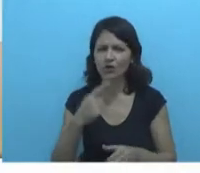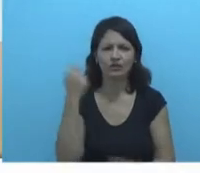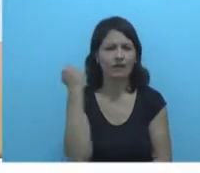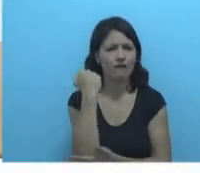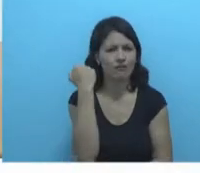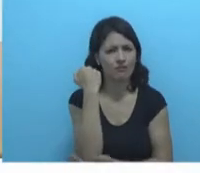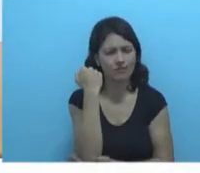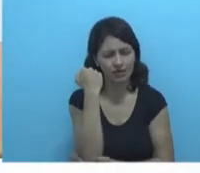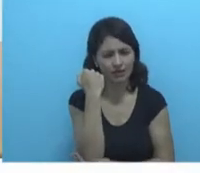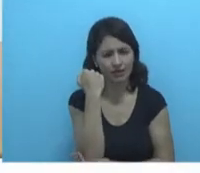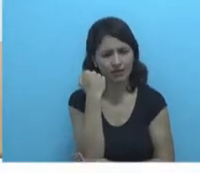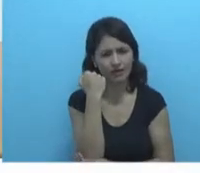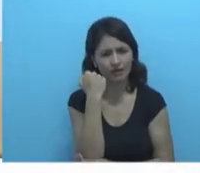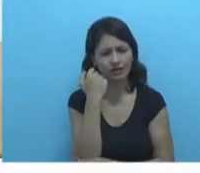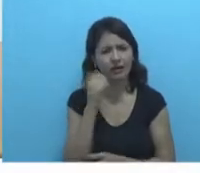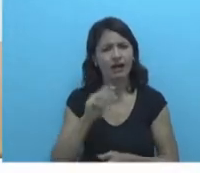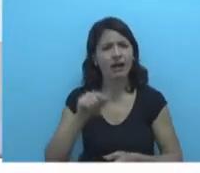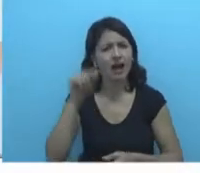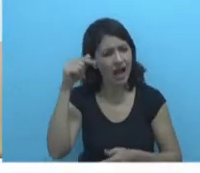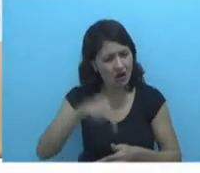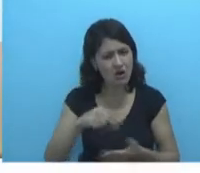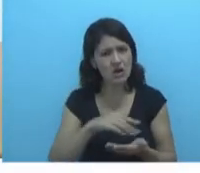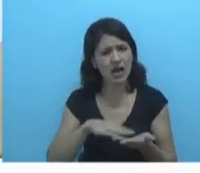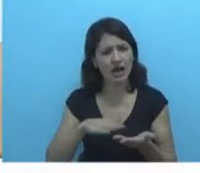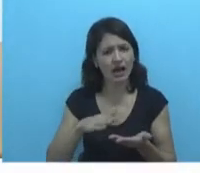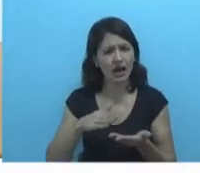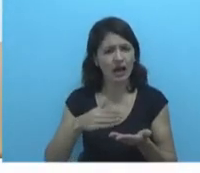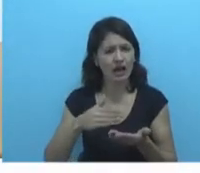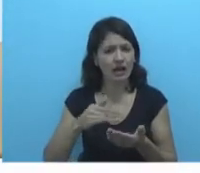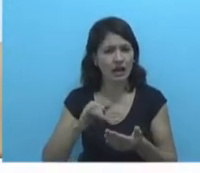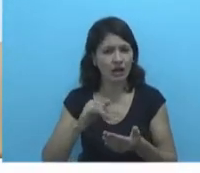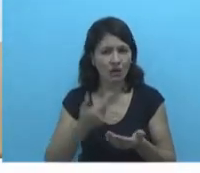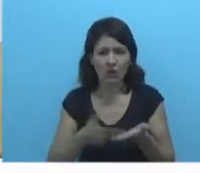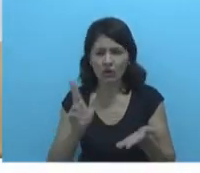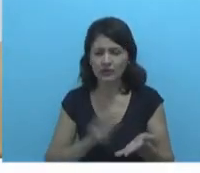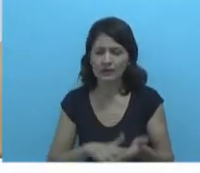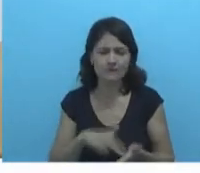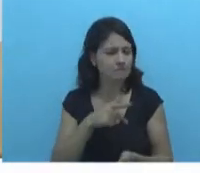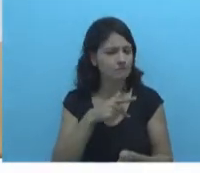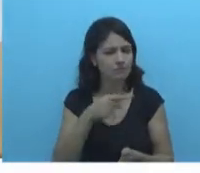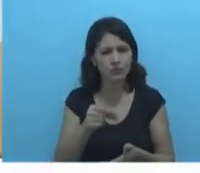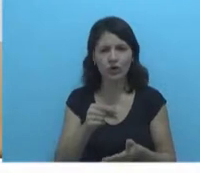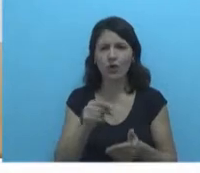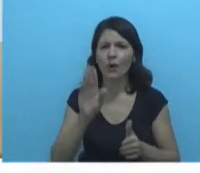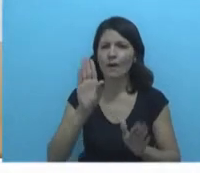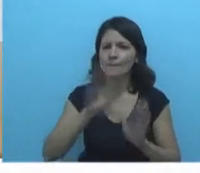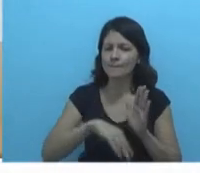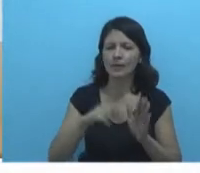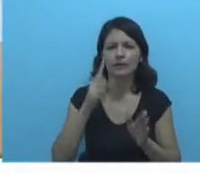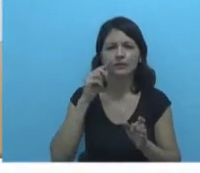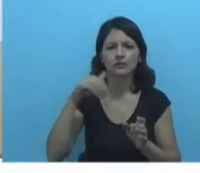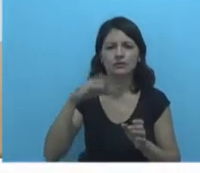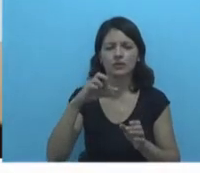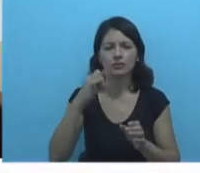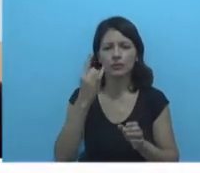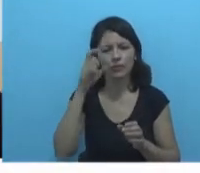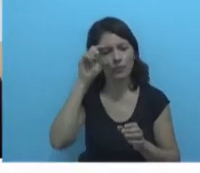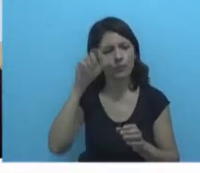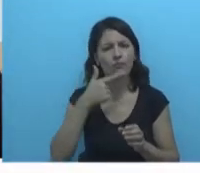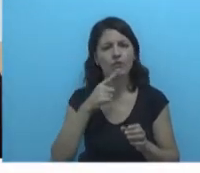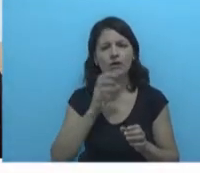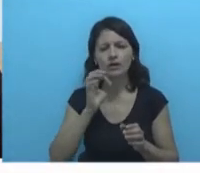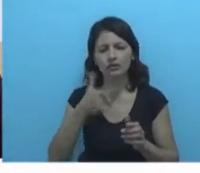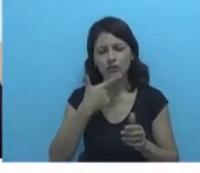anteriormente, no veo motivos para que sean mejores. Bajemos los impuestos, aumentemos la producción, mejoremos los ingresos. Y